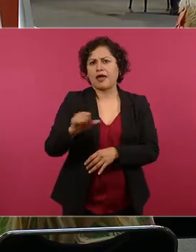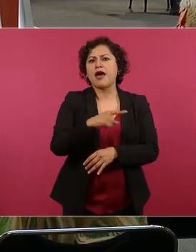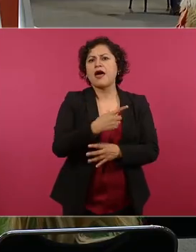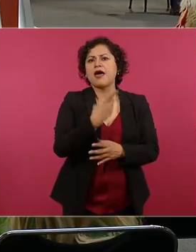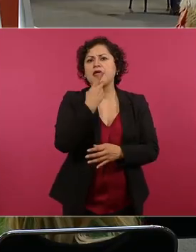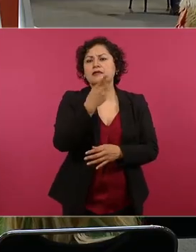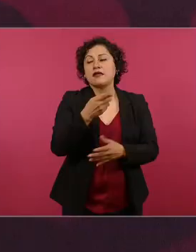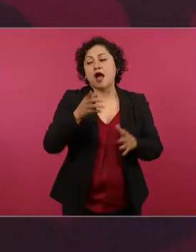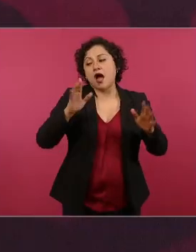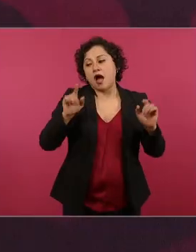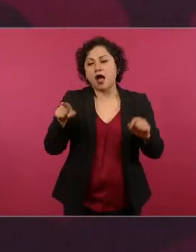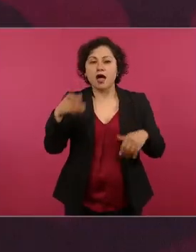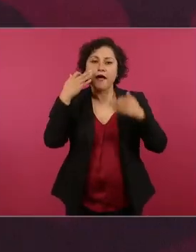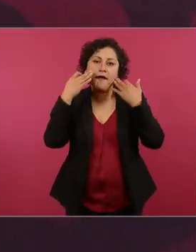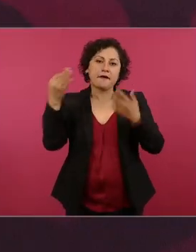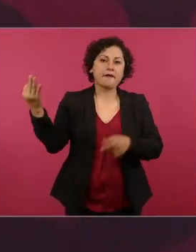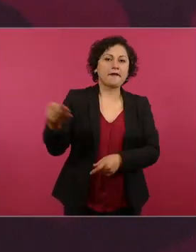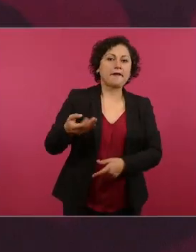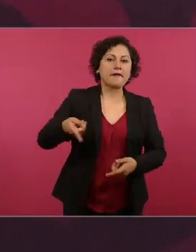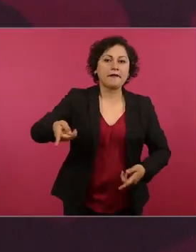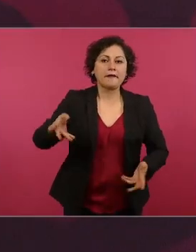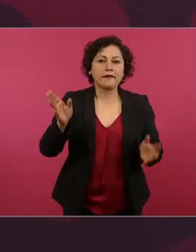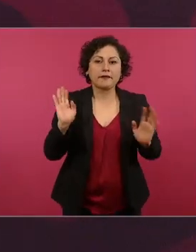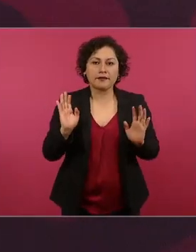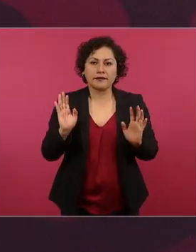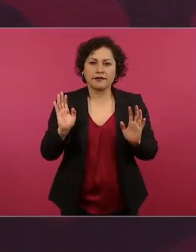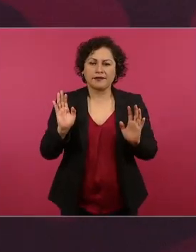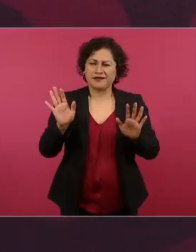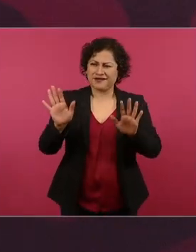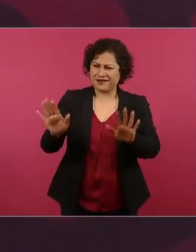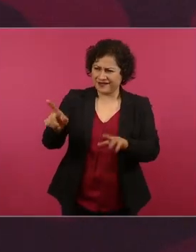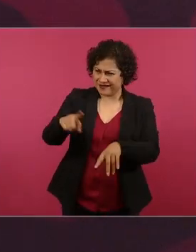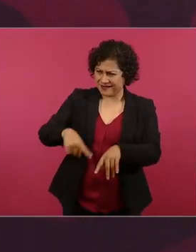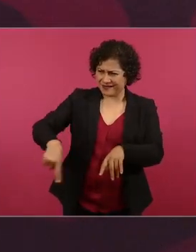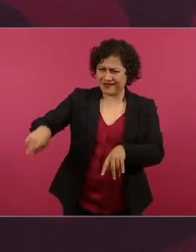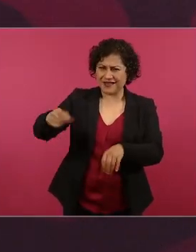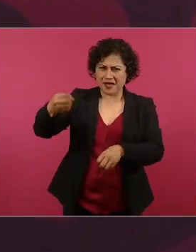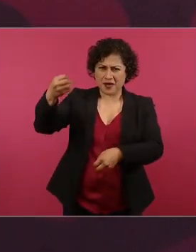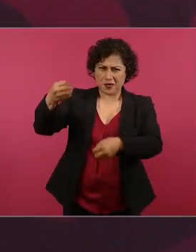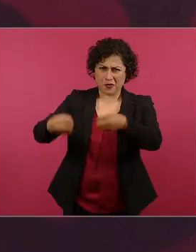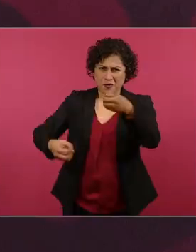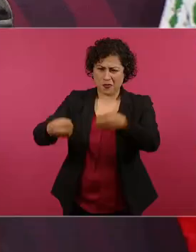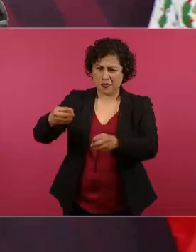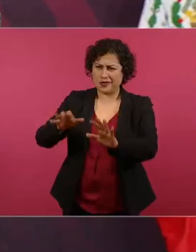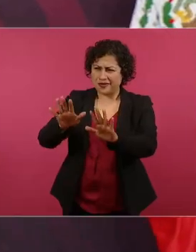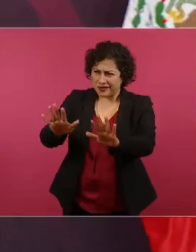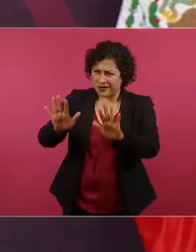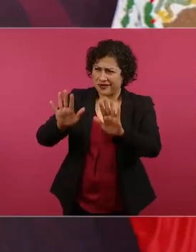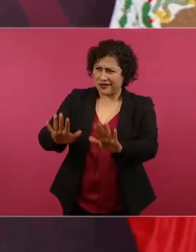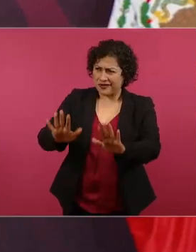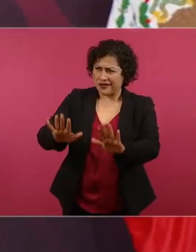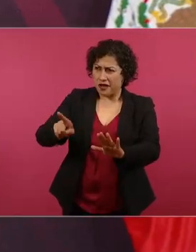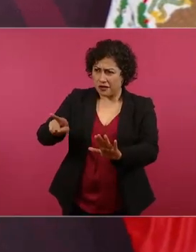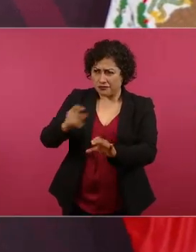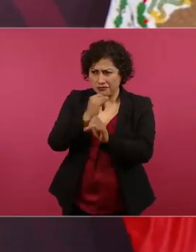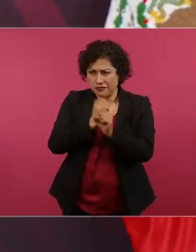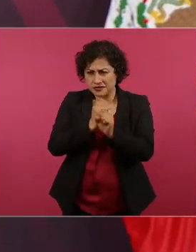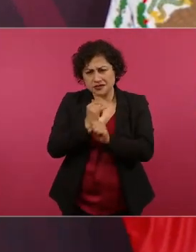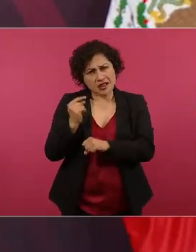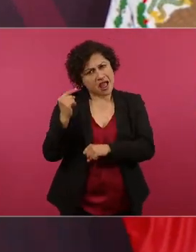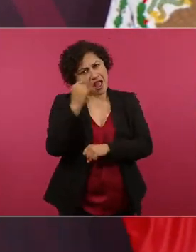Cuando menos pregunten allá si no tiene antecedentes.